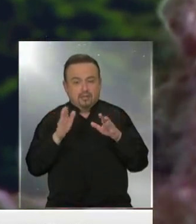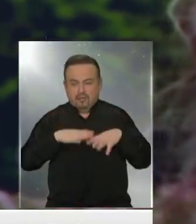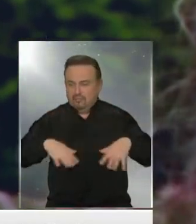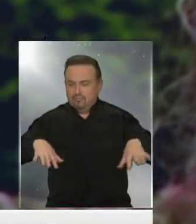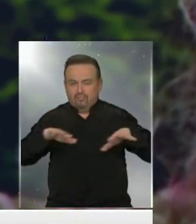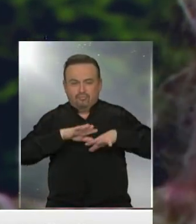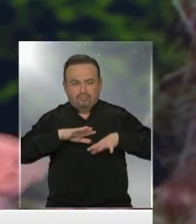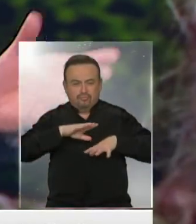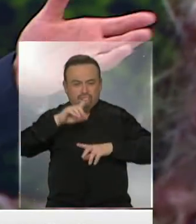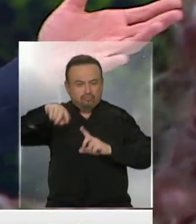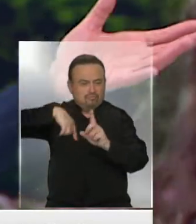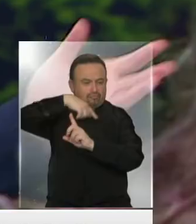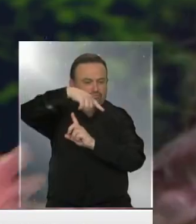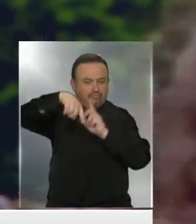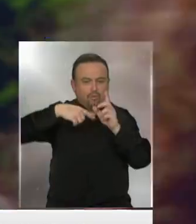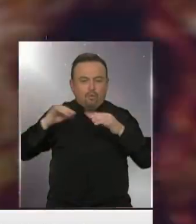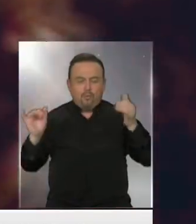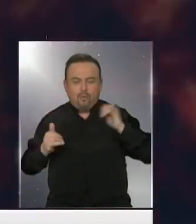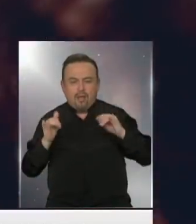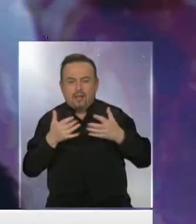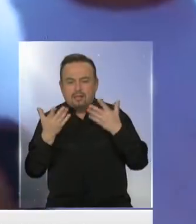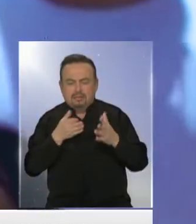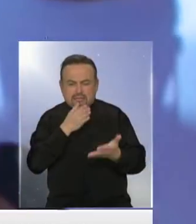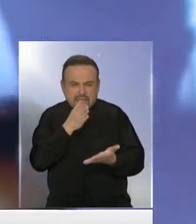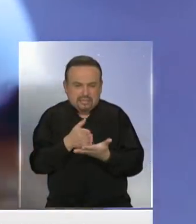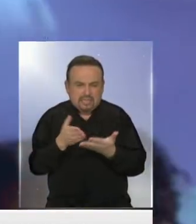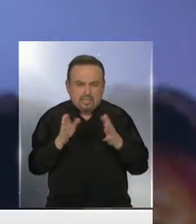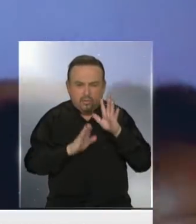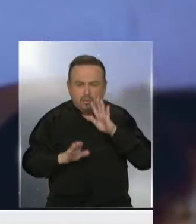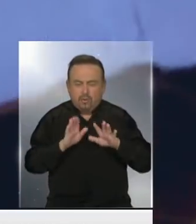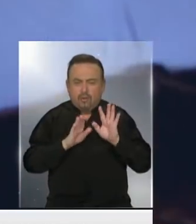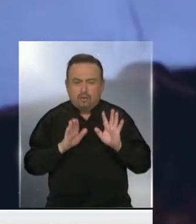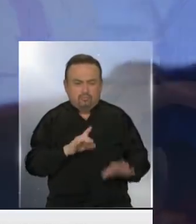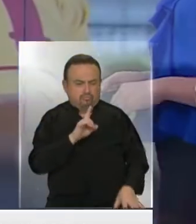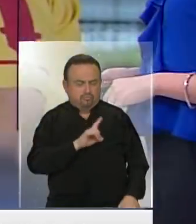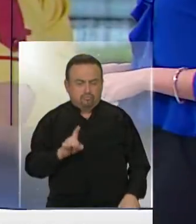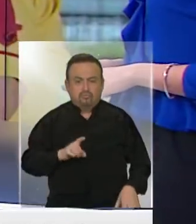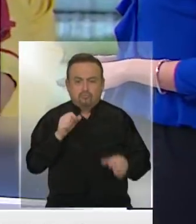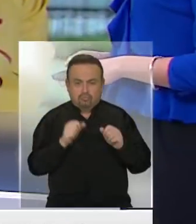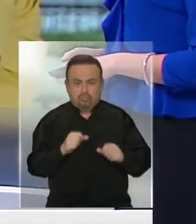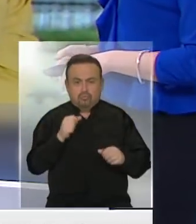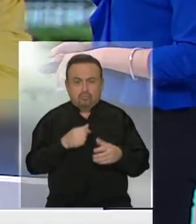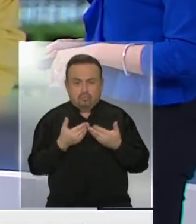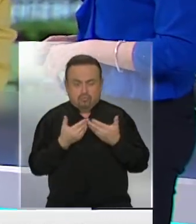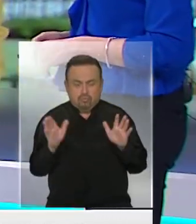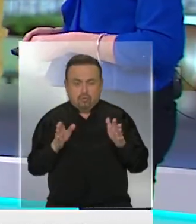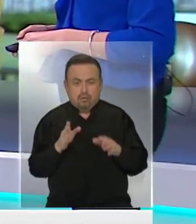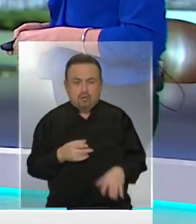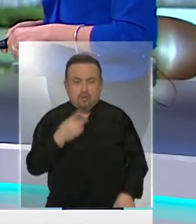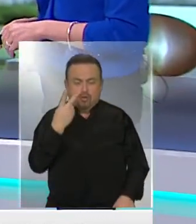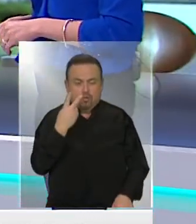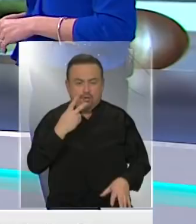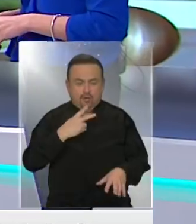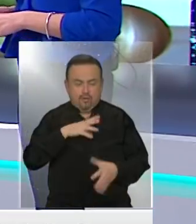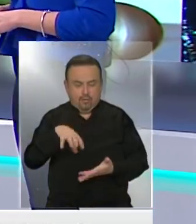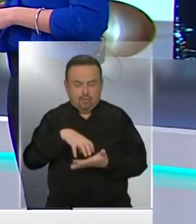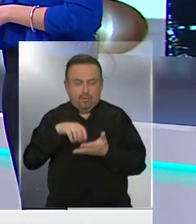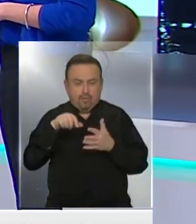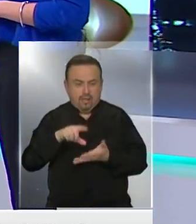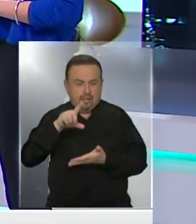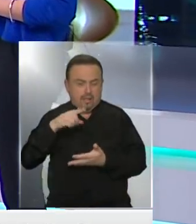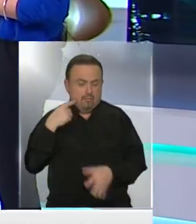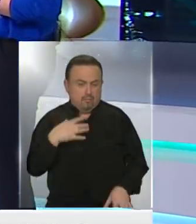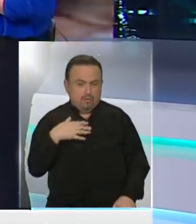¿Está ya con la gente con muchas medidas de sanidad para poder ingresar? La apertura de dos parques temáticos muy importantes en Estados